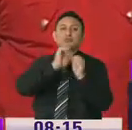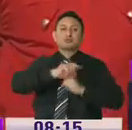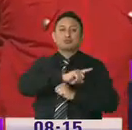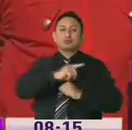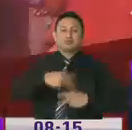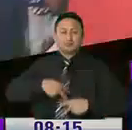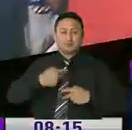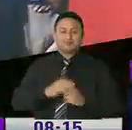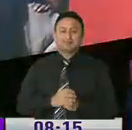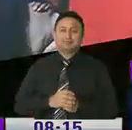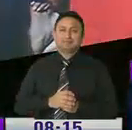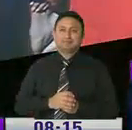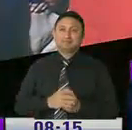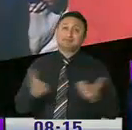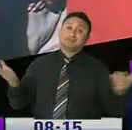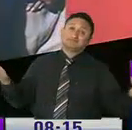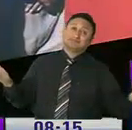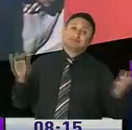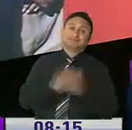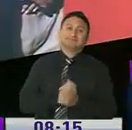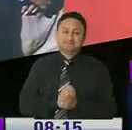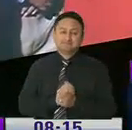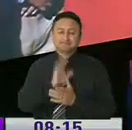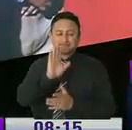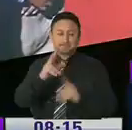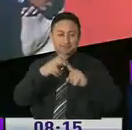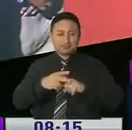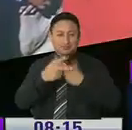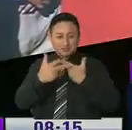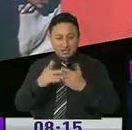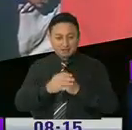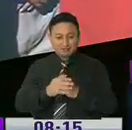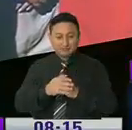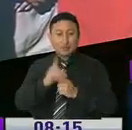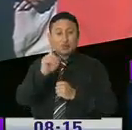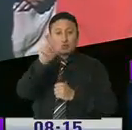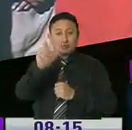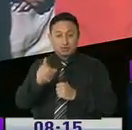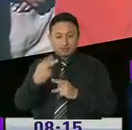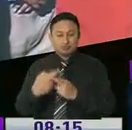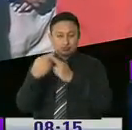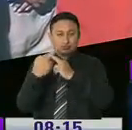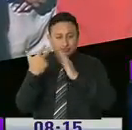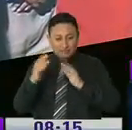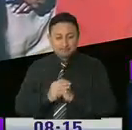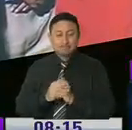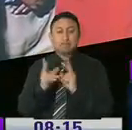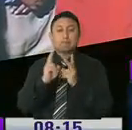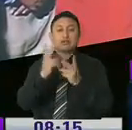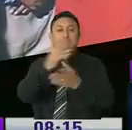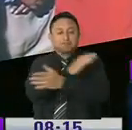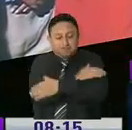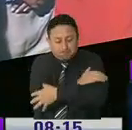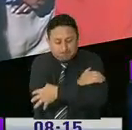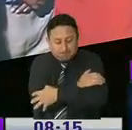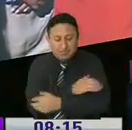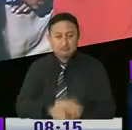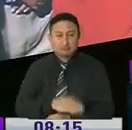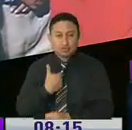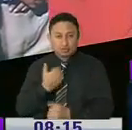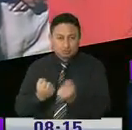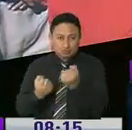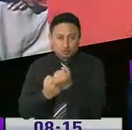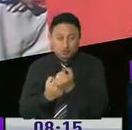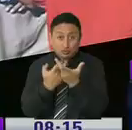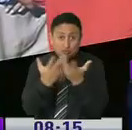días, Roberto. Bueno, Sofi, comenzamos por algo, por lo menos hay una entidad que se hace responsable. A los vecinos, mandarles un abrazo, vamos a estar con ellos.